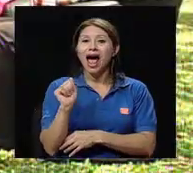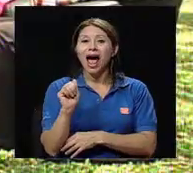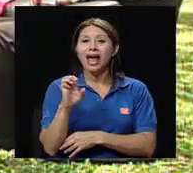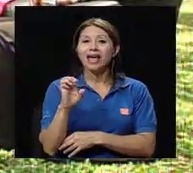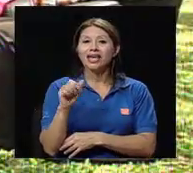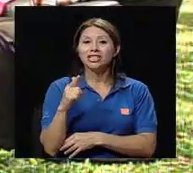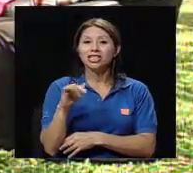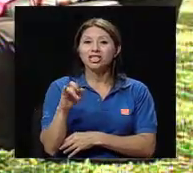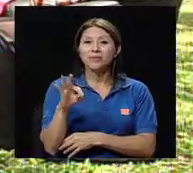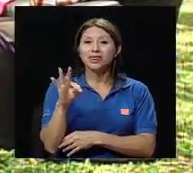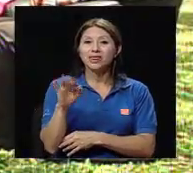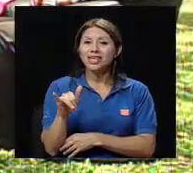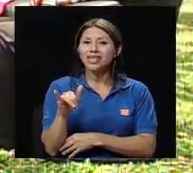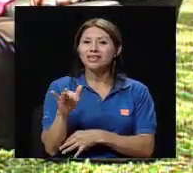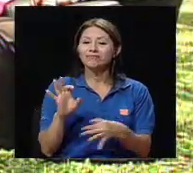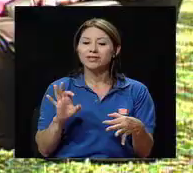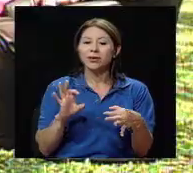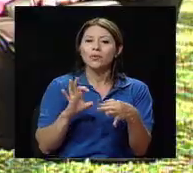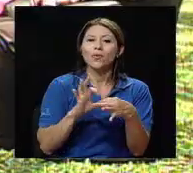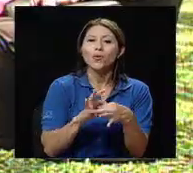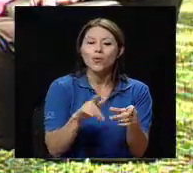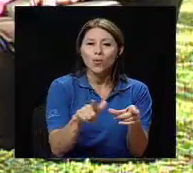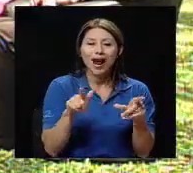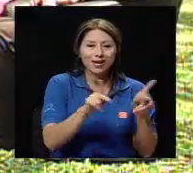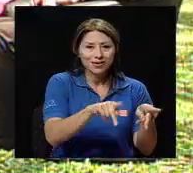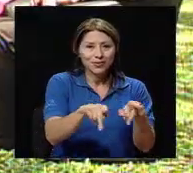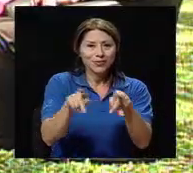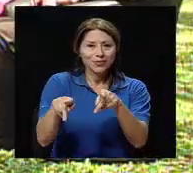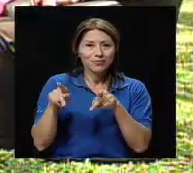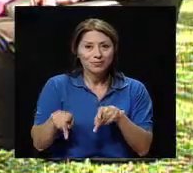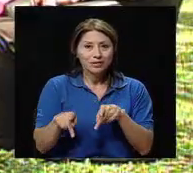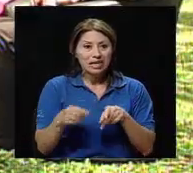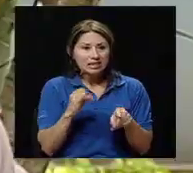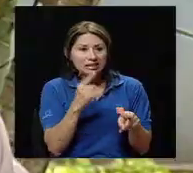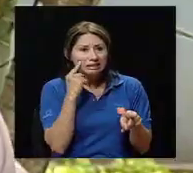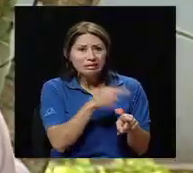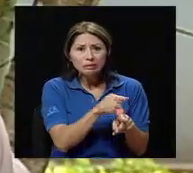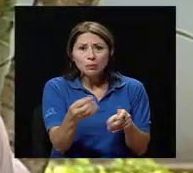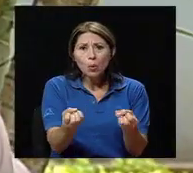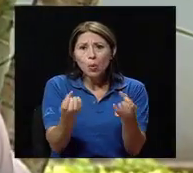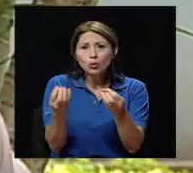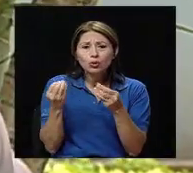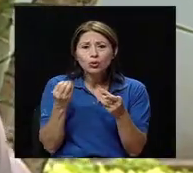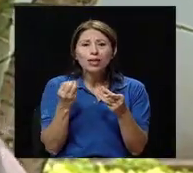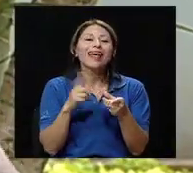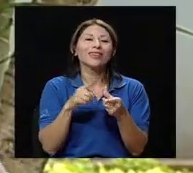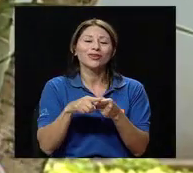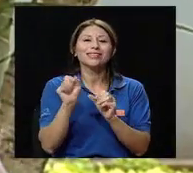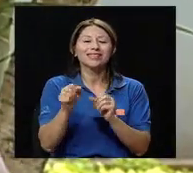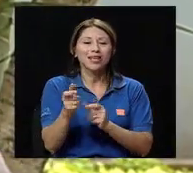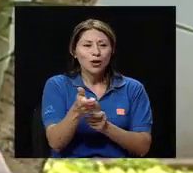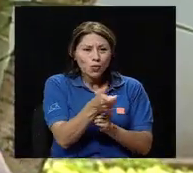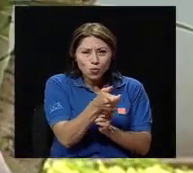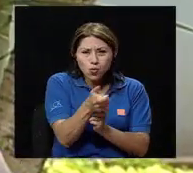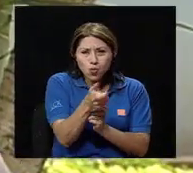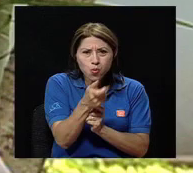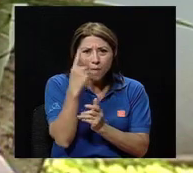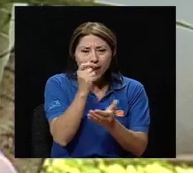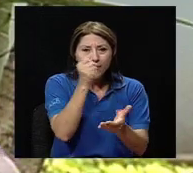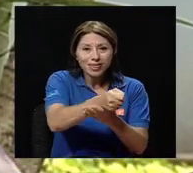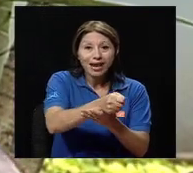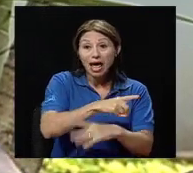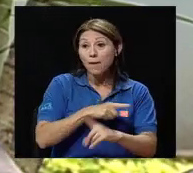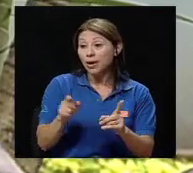encontrar en sitios cercanos a humanos. Si tenemos el problema y en gran proporción, fumigamos. Si tenemos otros mosquitos que no necesariamente están tan vinculados a los